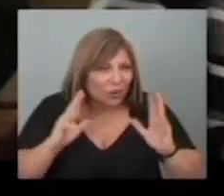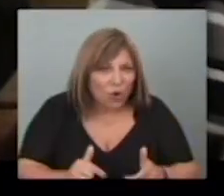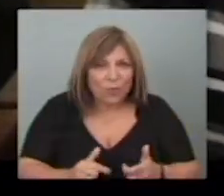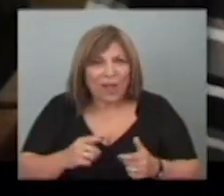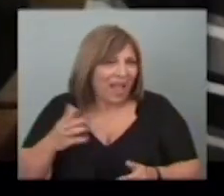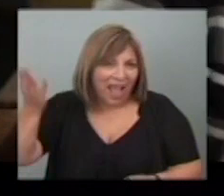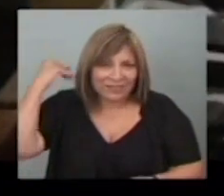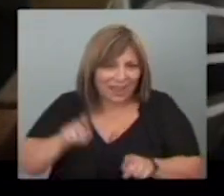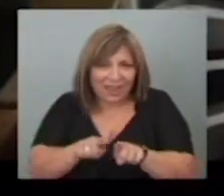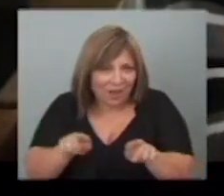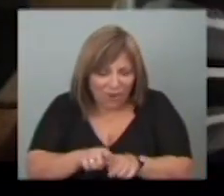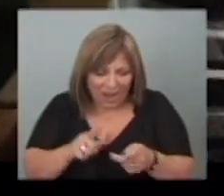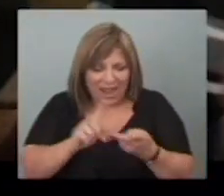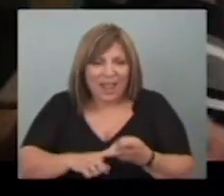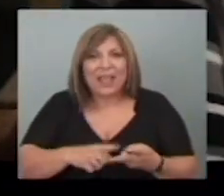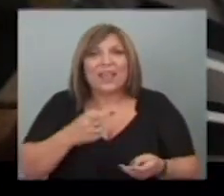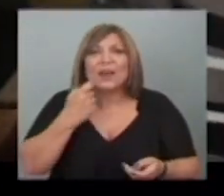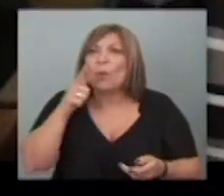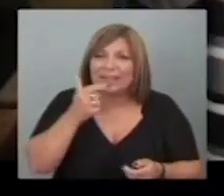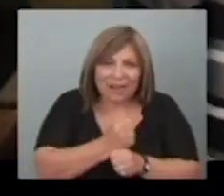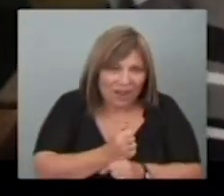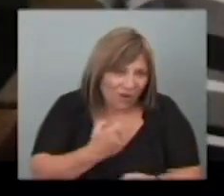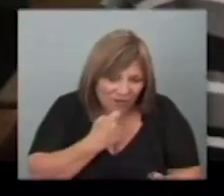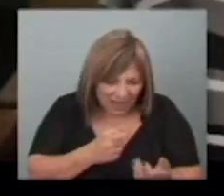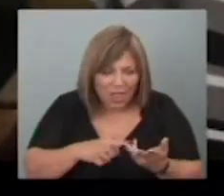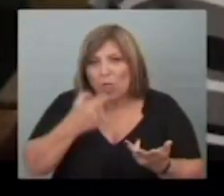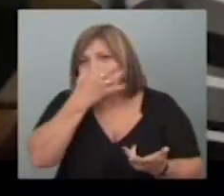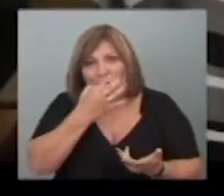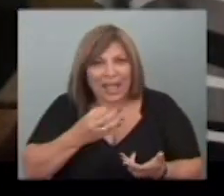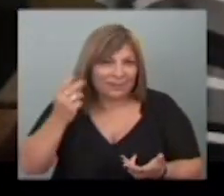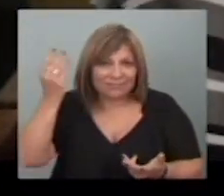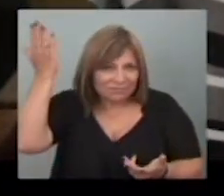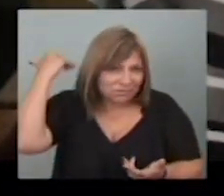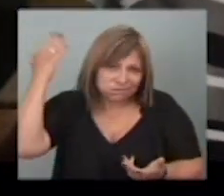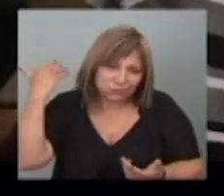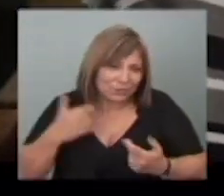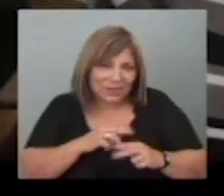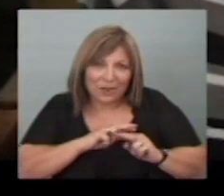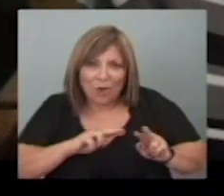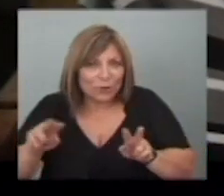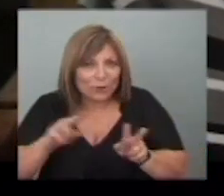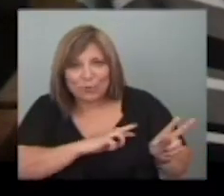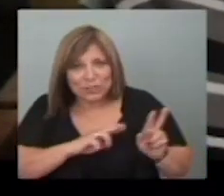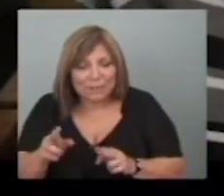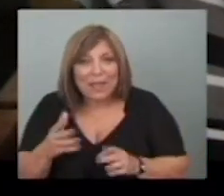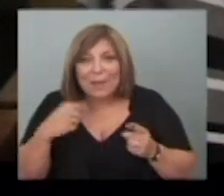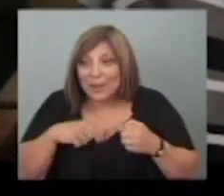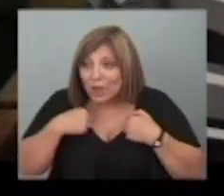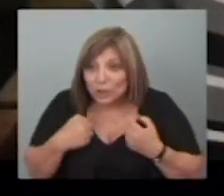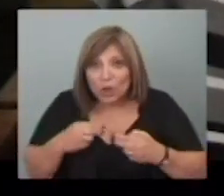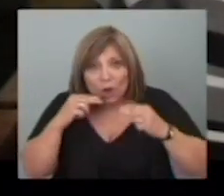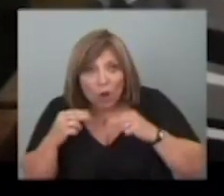droga, todavía hay falta de trabajo. Yo creo que acá, para lo que es de nosotros, lo que es la gastronomía